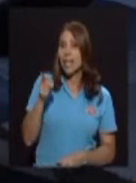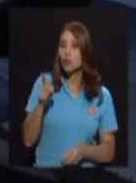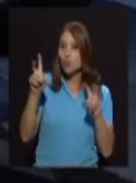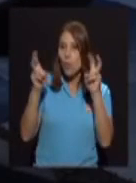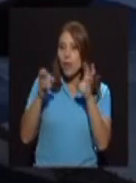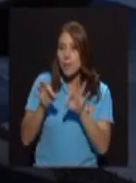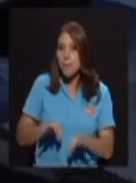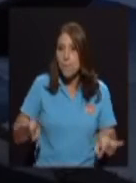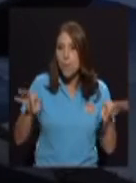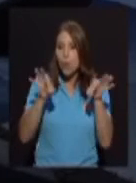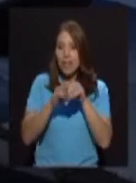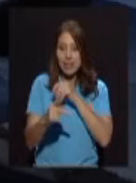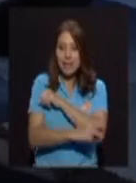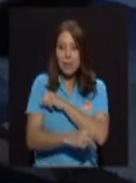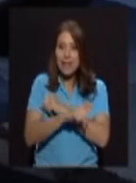país tiene que prestar atención.